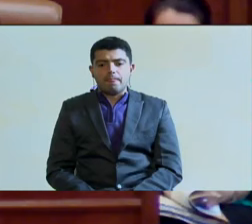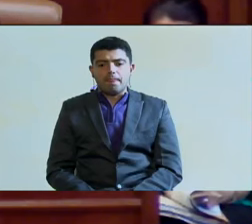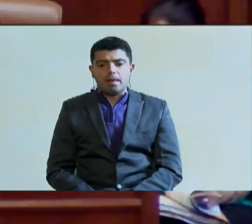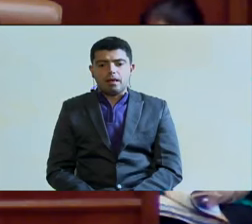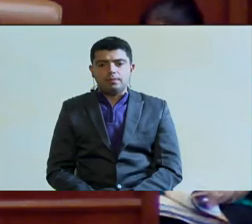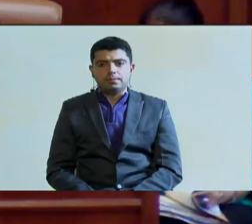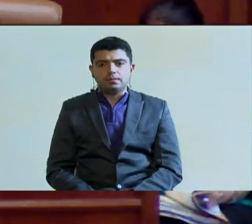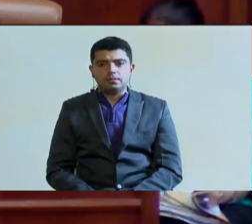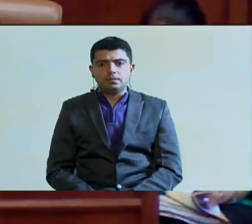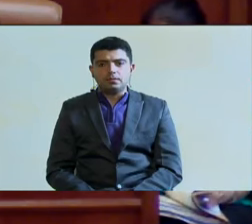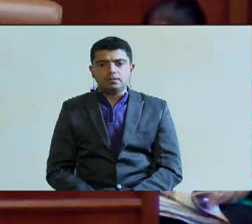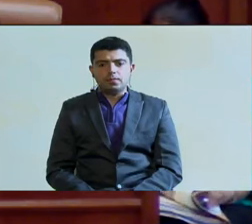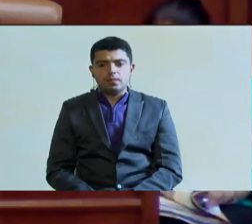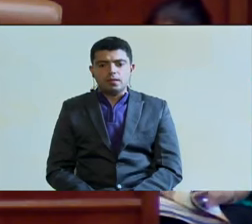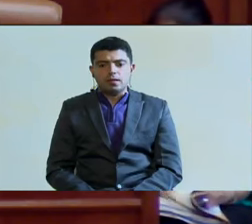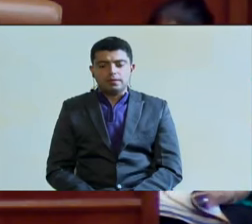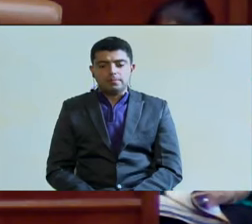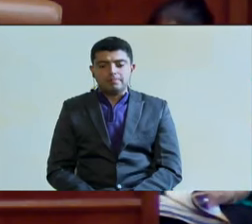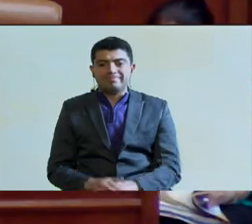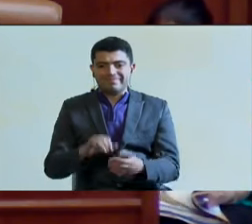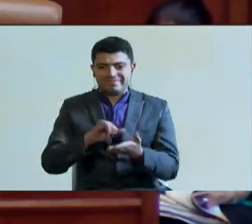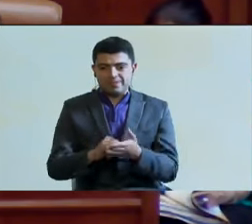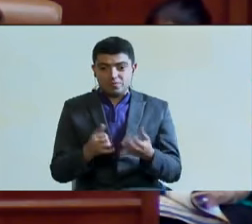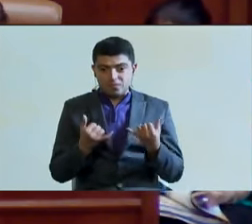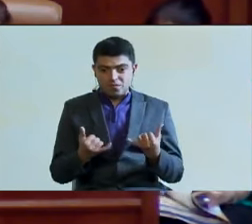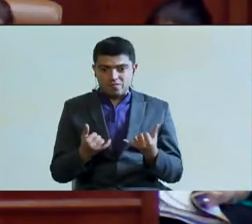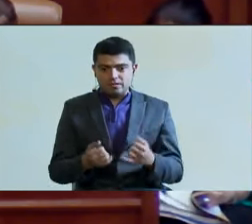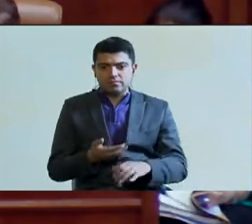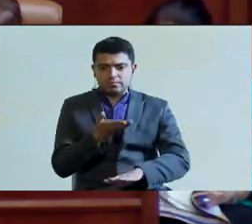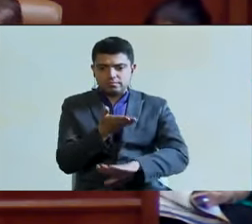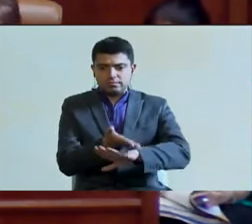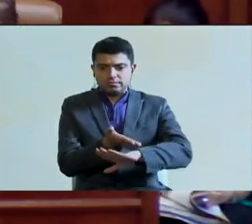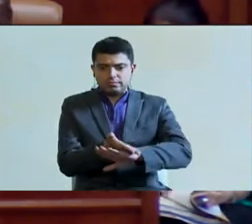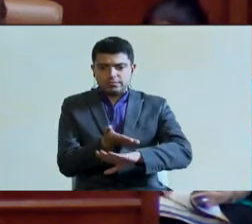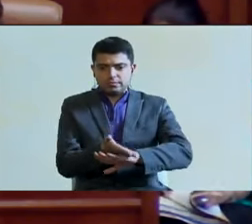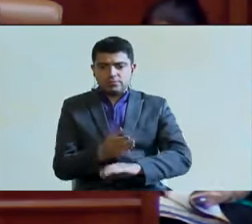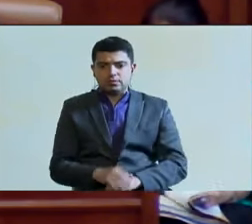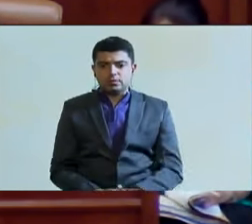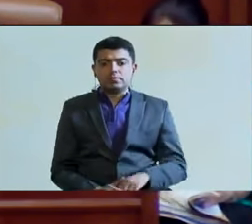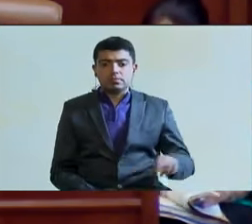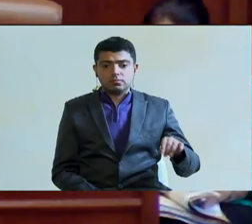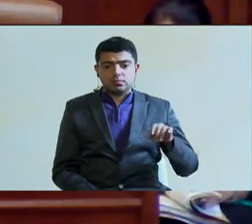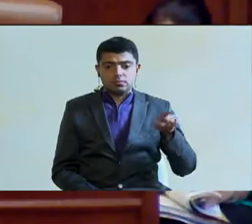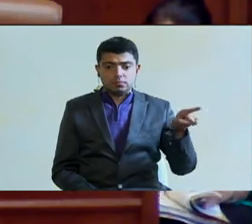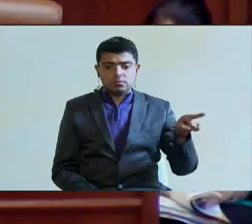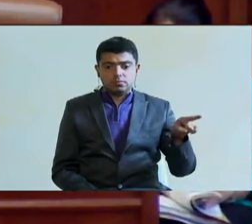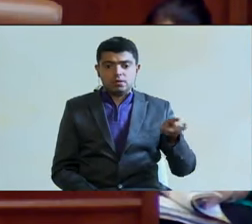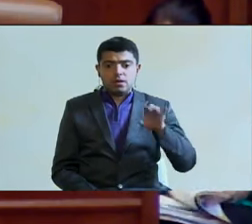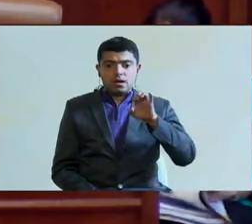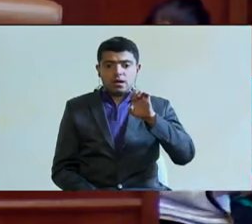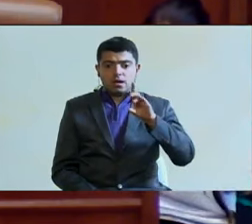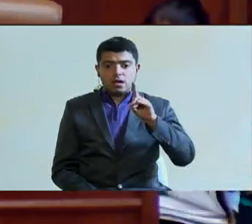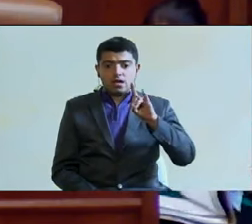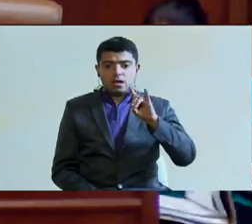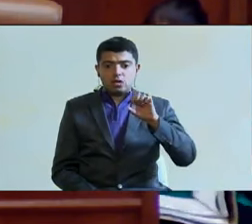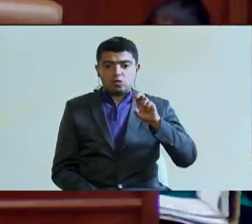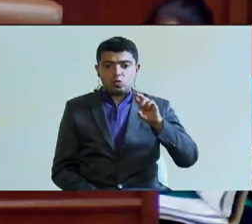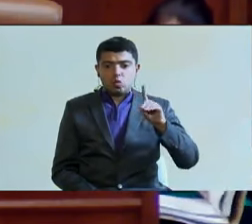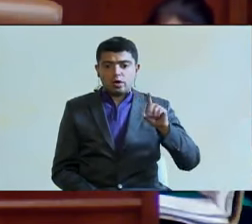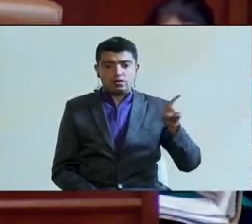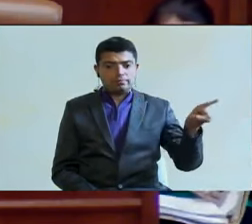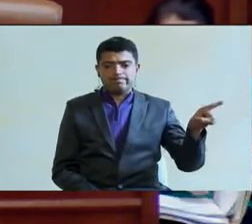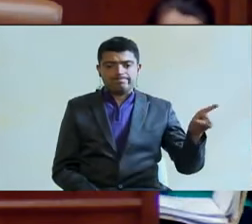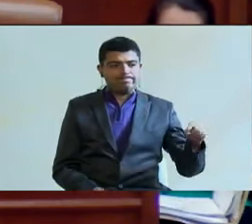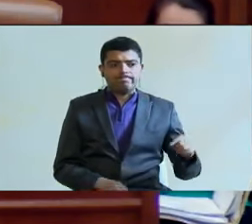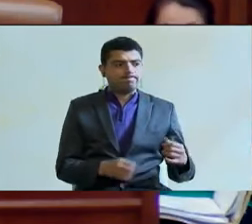proyecto como esta proposición rodrguez presente señora presidenta